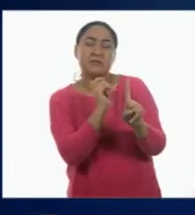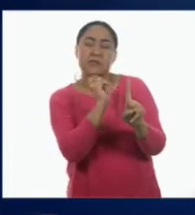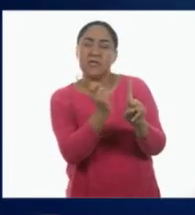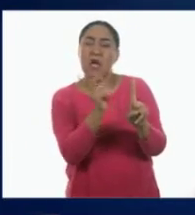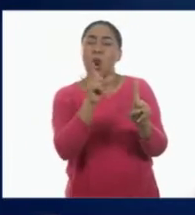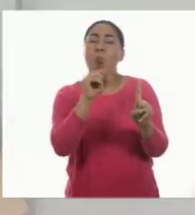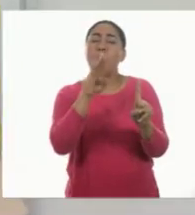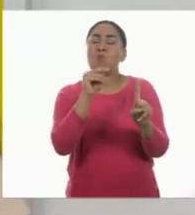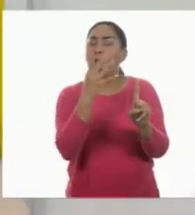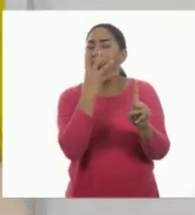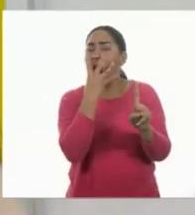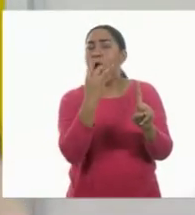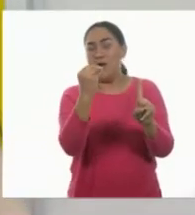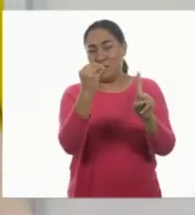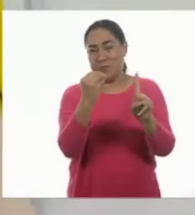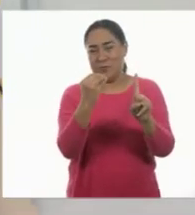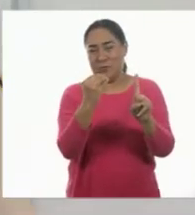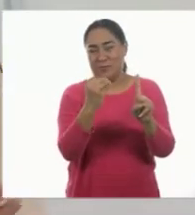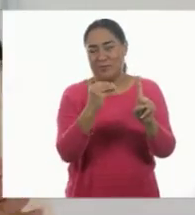lobo.